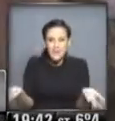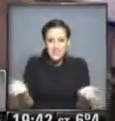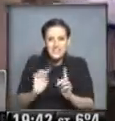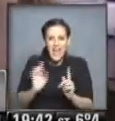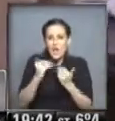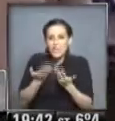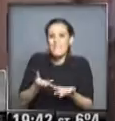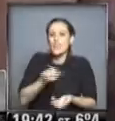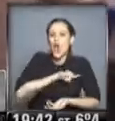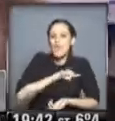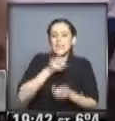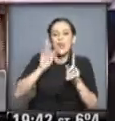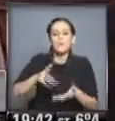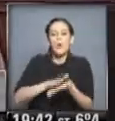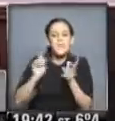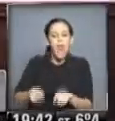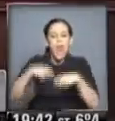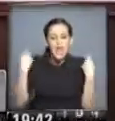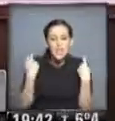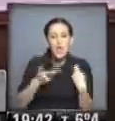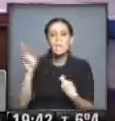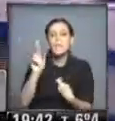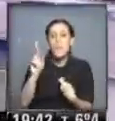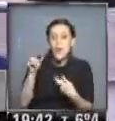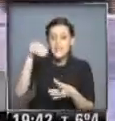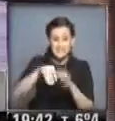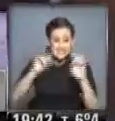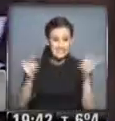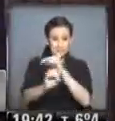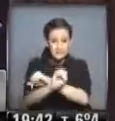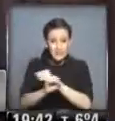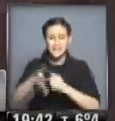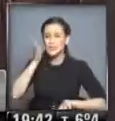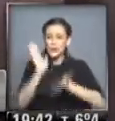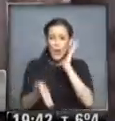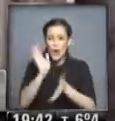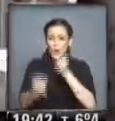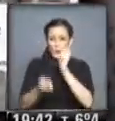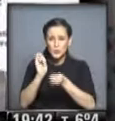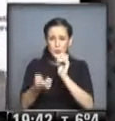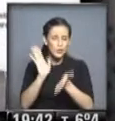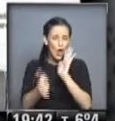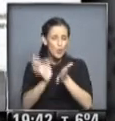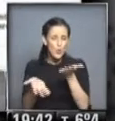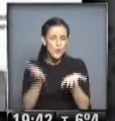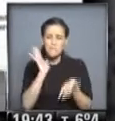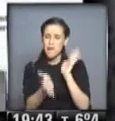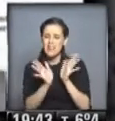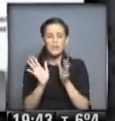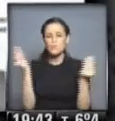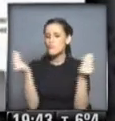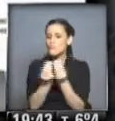forzosamente, violaciones de mujeres estando cautivas, torturas de la totalidad de los presos y algunos otros